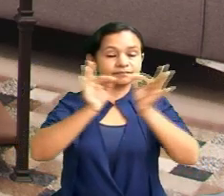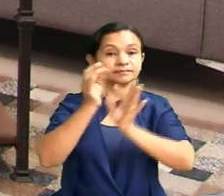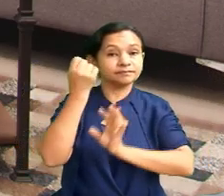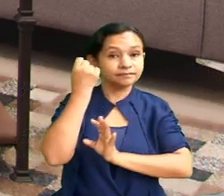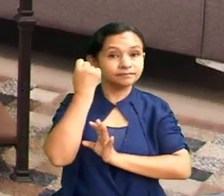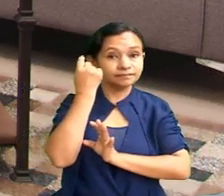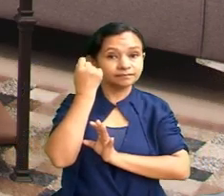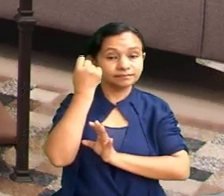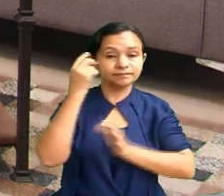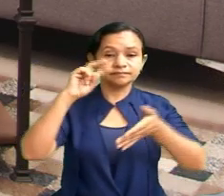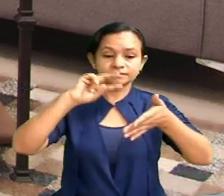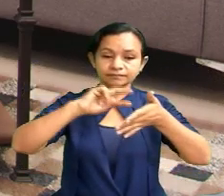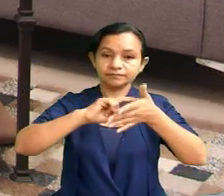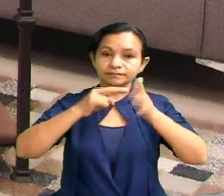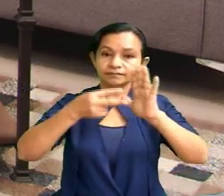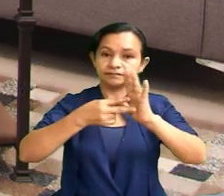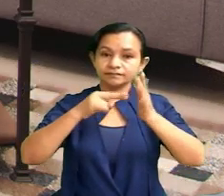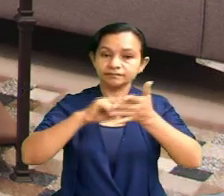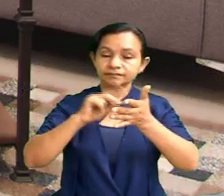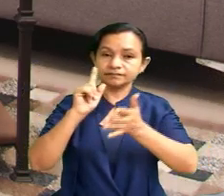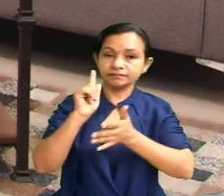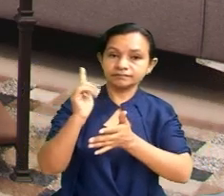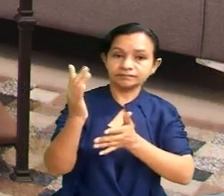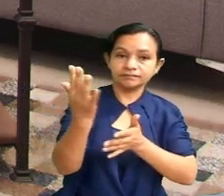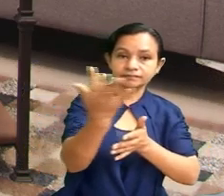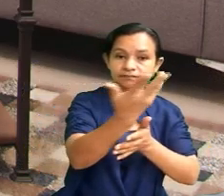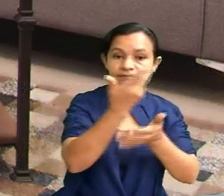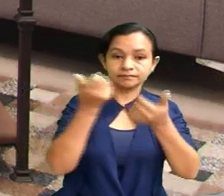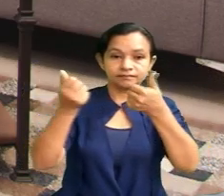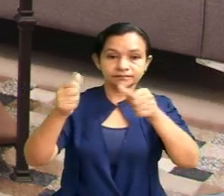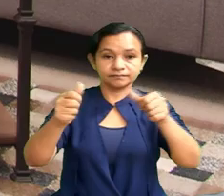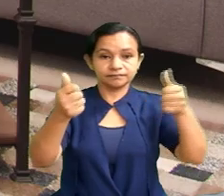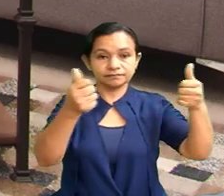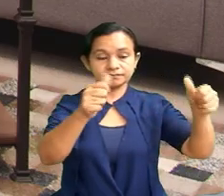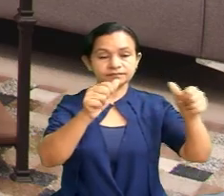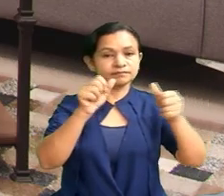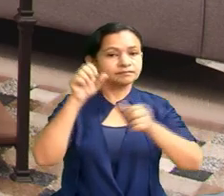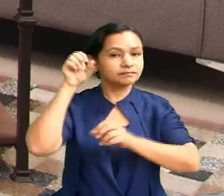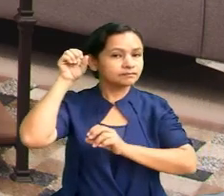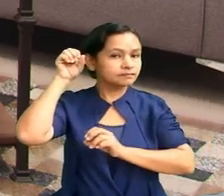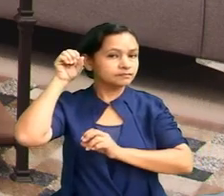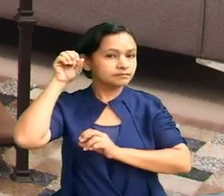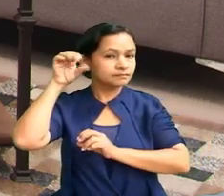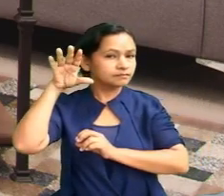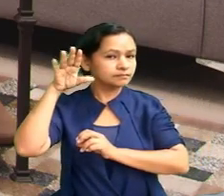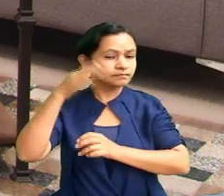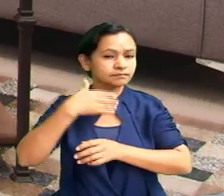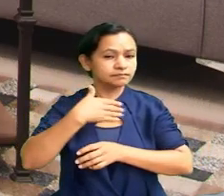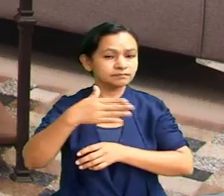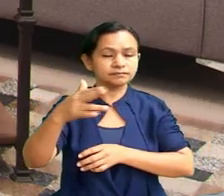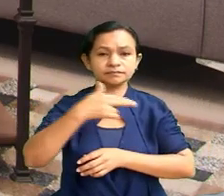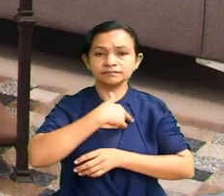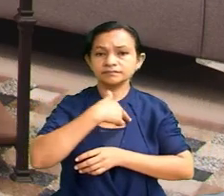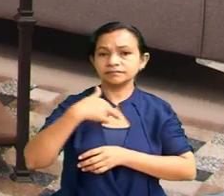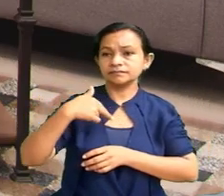principio qué significa todo este proceso de articulación y más o menos cuántos destinos turísticos estarán siendo